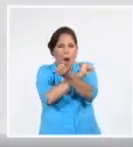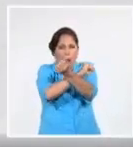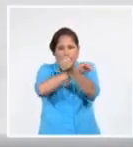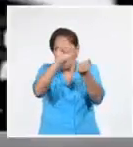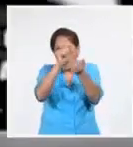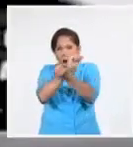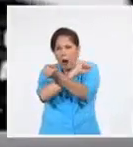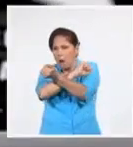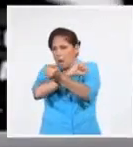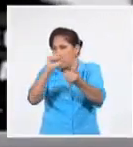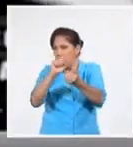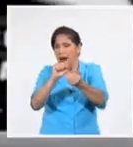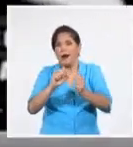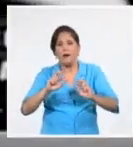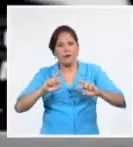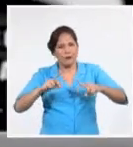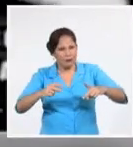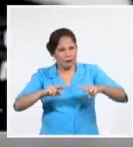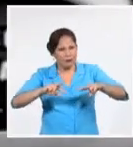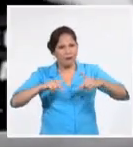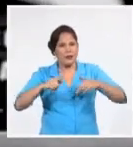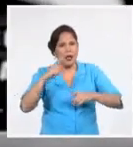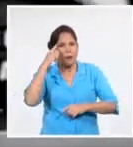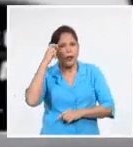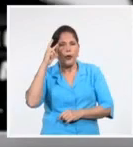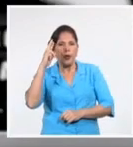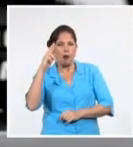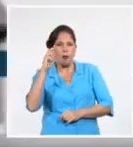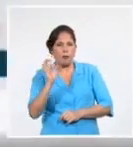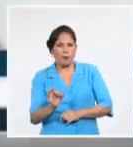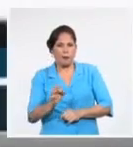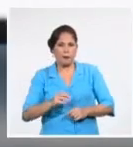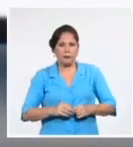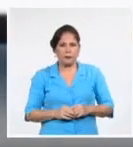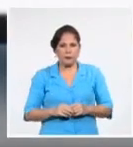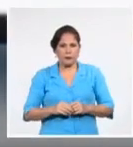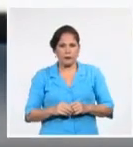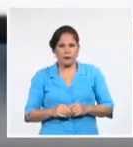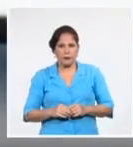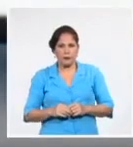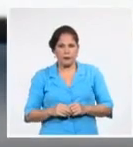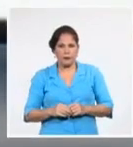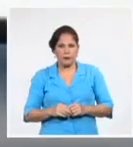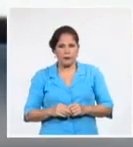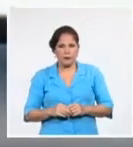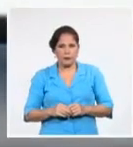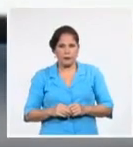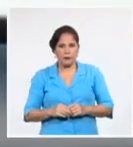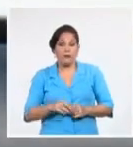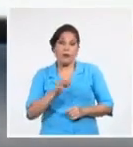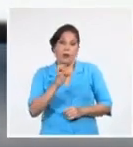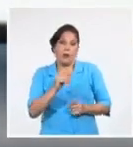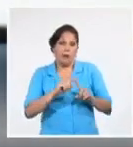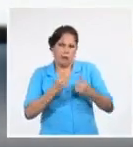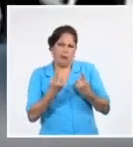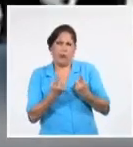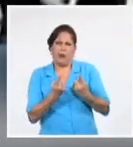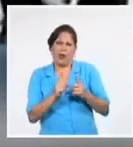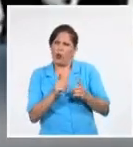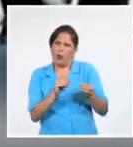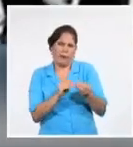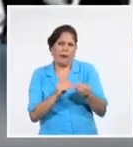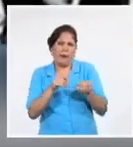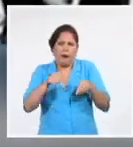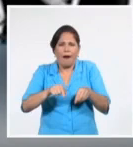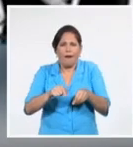como fantasma se aparece en los lugares más insospechados. Debía ser inadmisible que ocurran casos como este, y sin